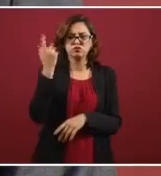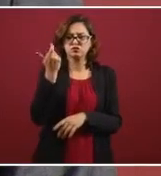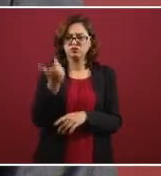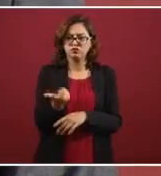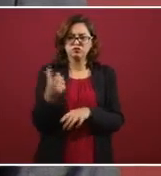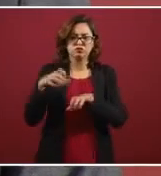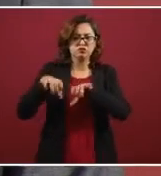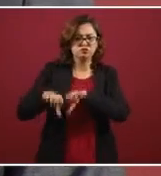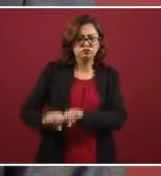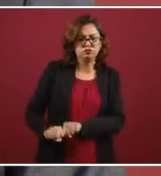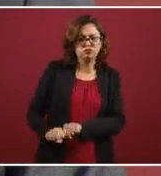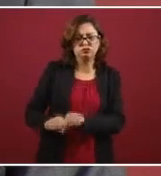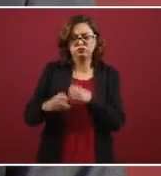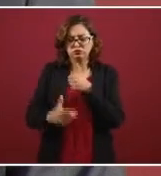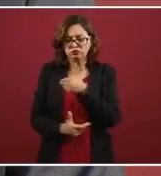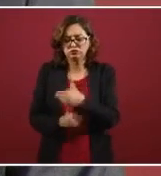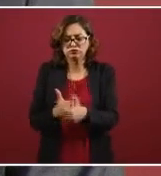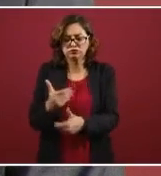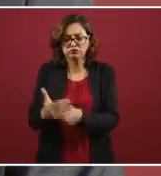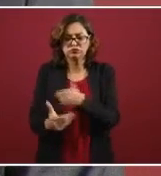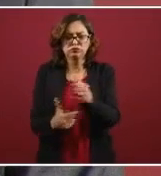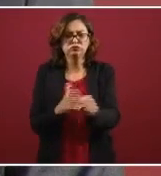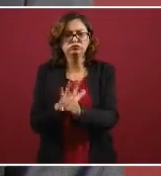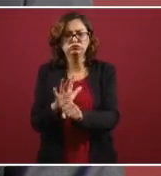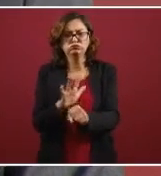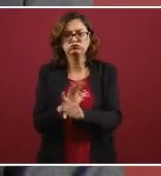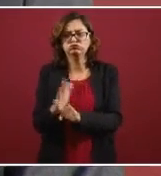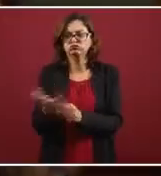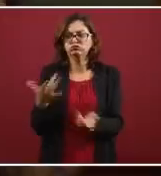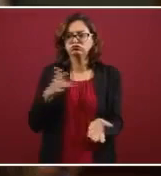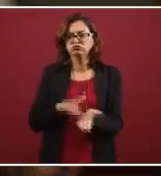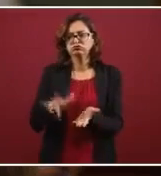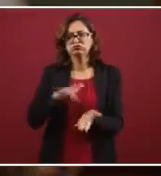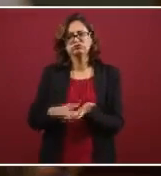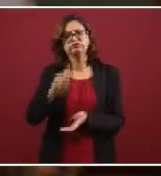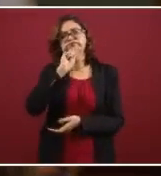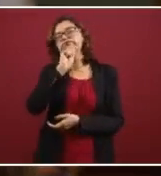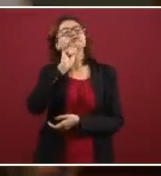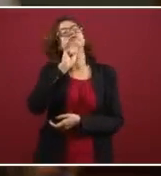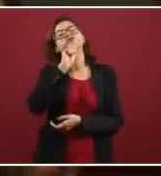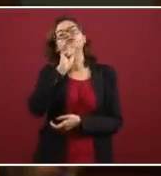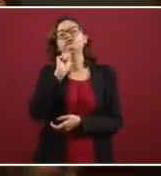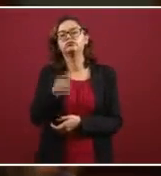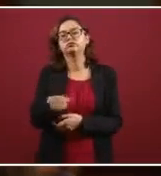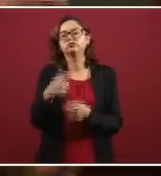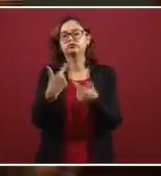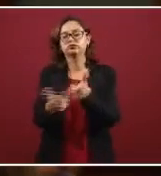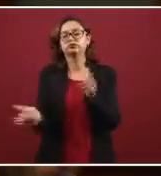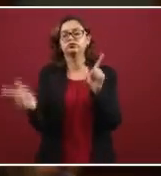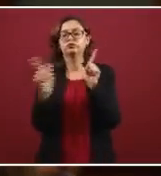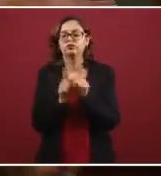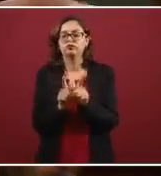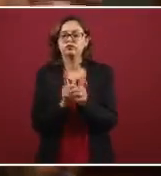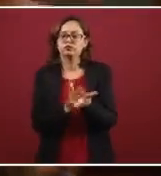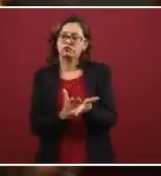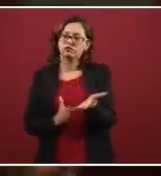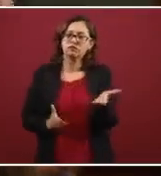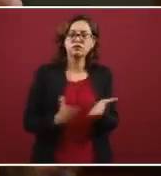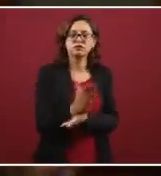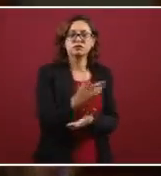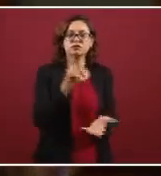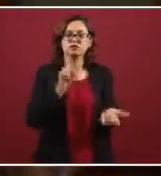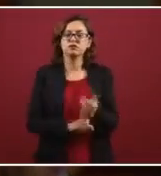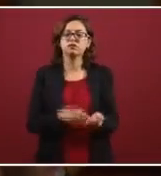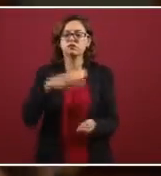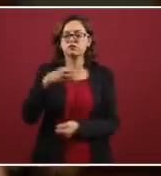lleva este proceso? Y si van a seguir apoyando de esa misma forma a este grupo que se intrometió en Morena y